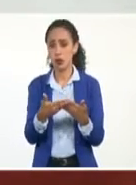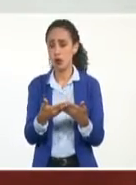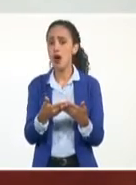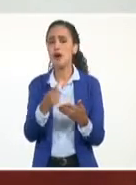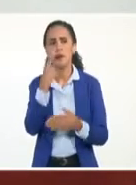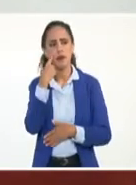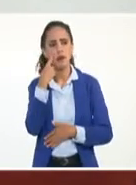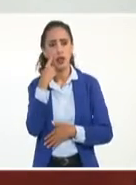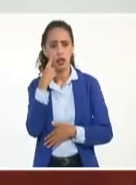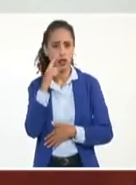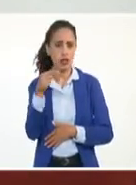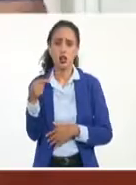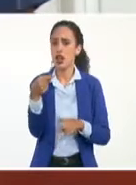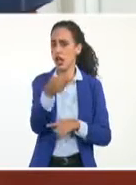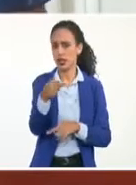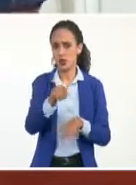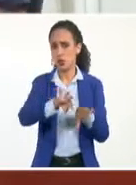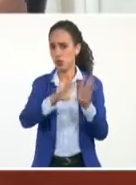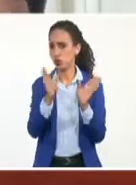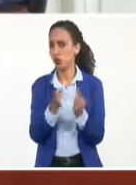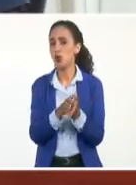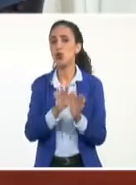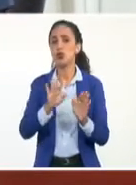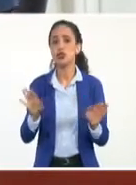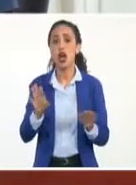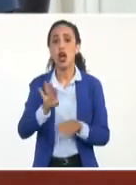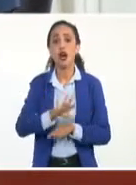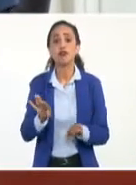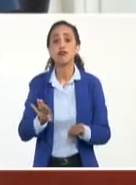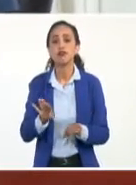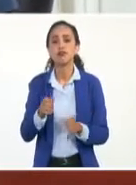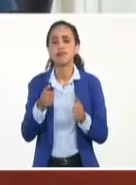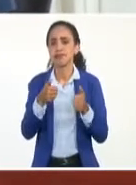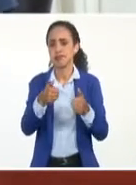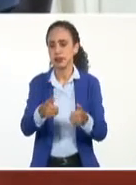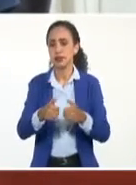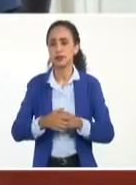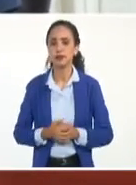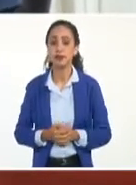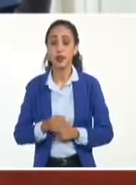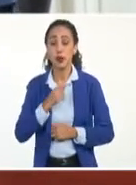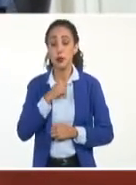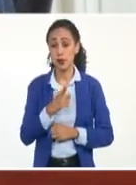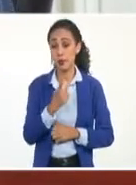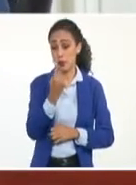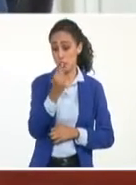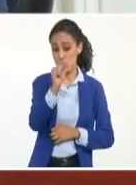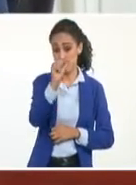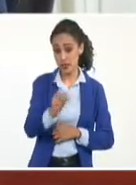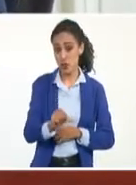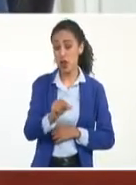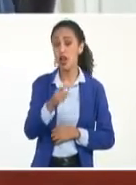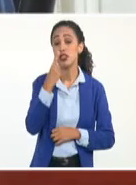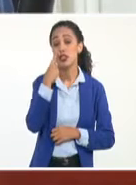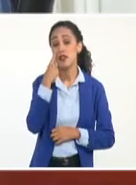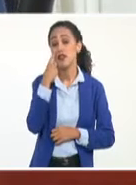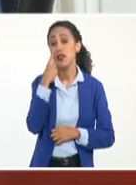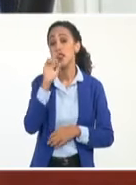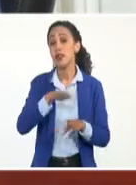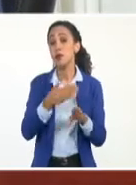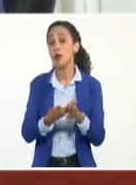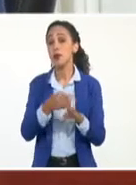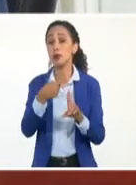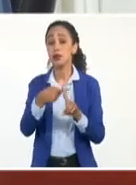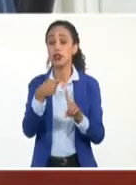enfermos, ahí ese ingreso domiciliario fue efectivo. Si nos da caso, en dependencia de la proporción de cuántos casos